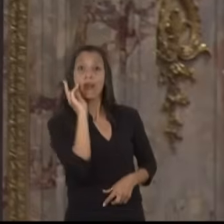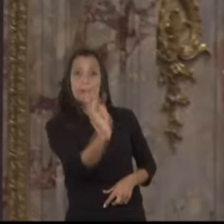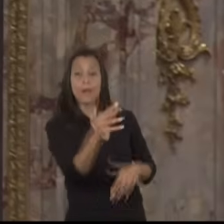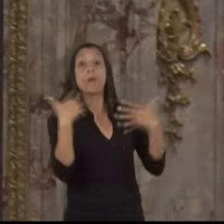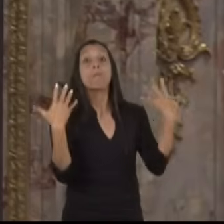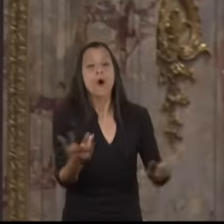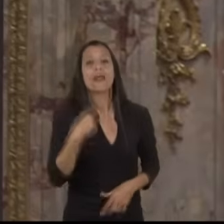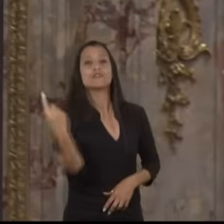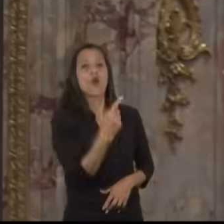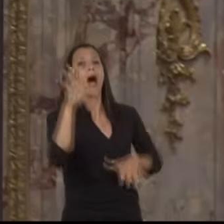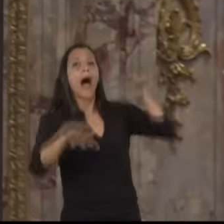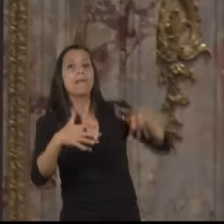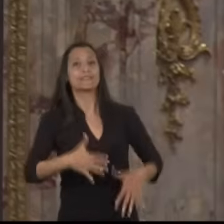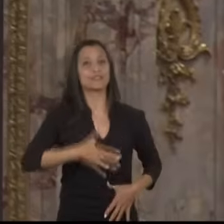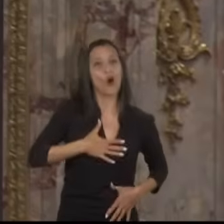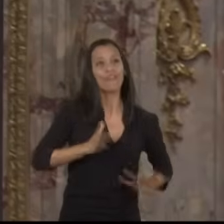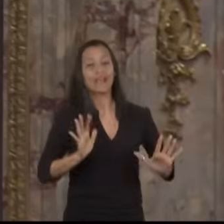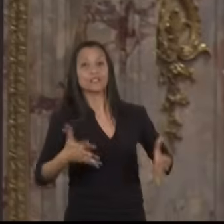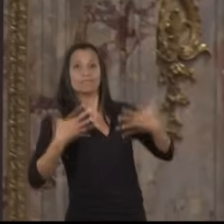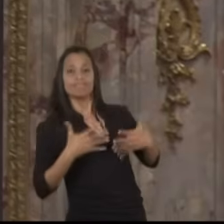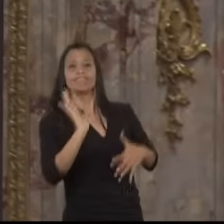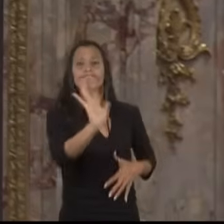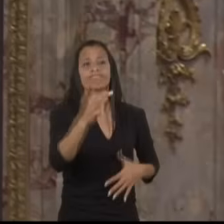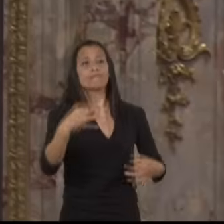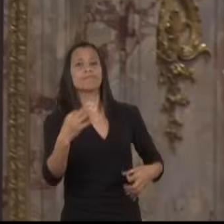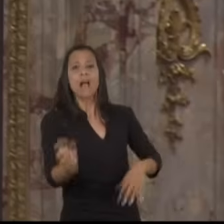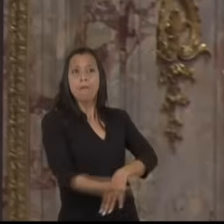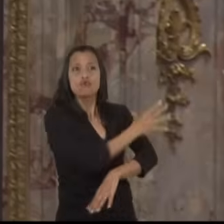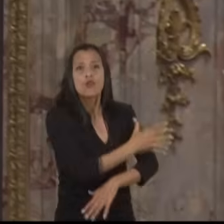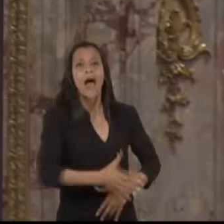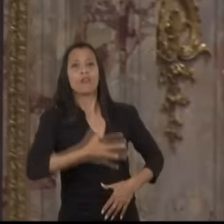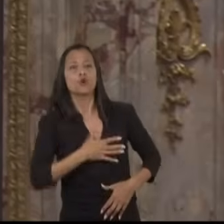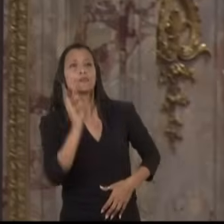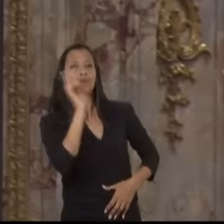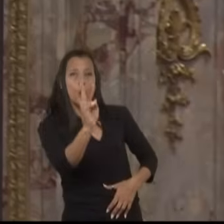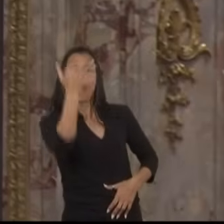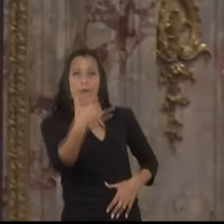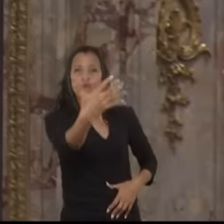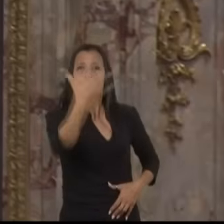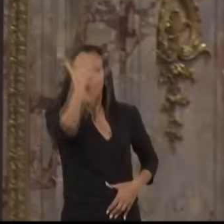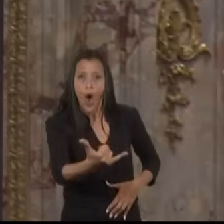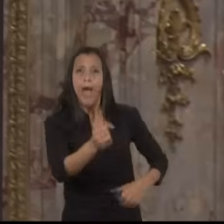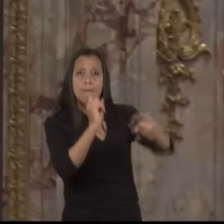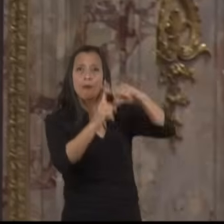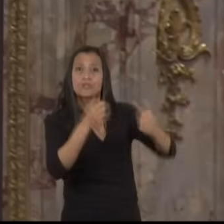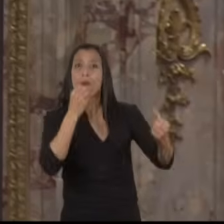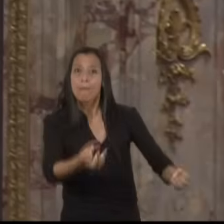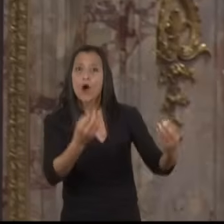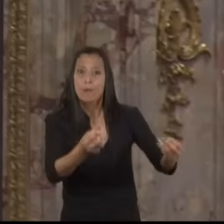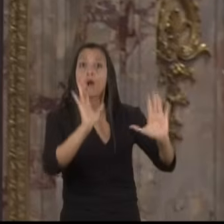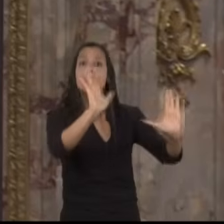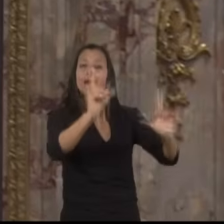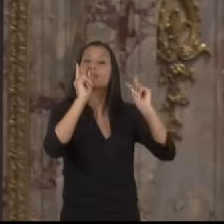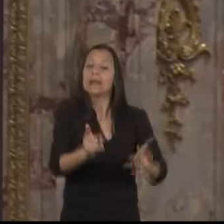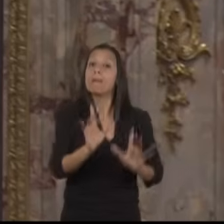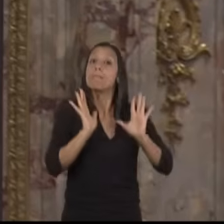que a veces nos entusiasmamos de más, porque nos emociona el futuro que vemos en el horizonte. Pero también es